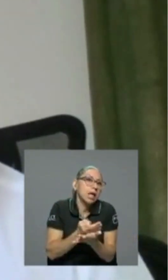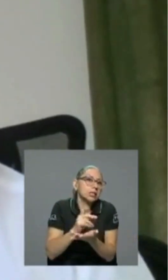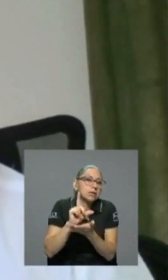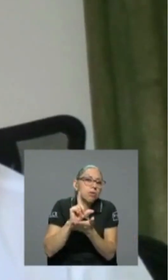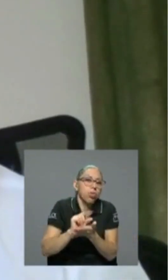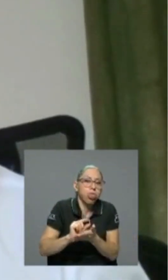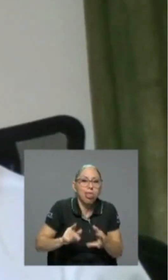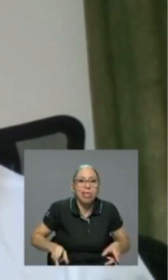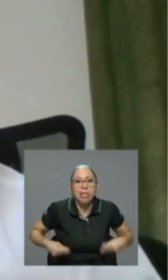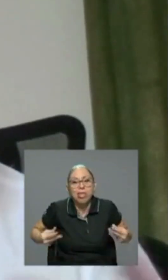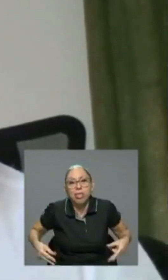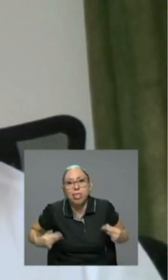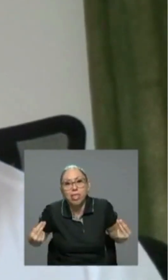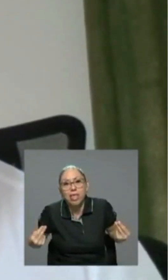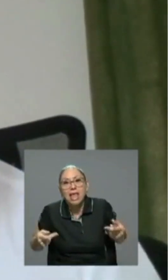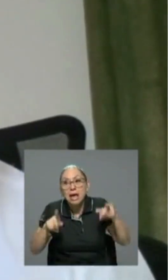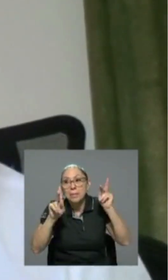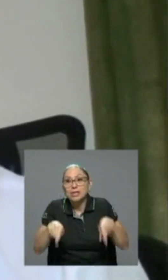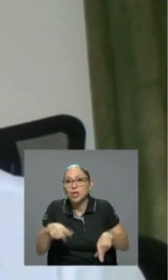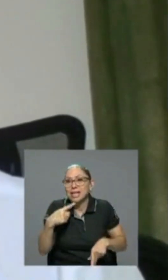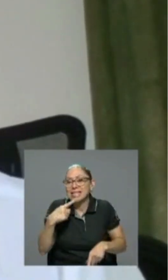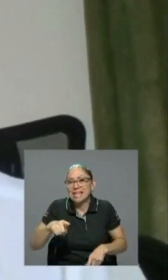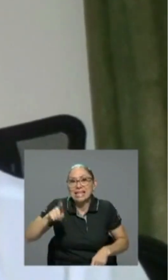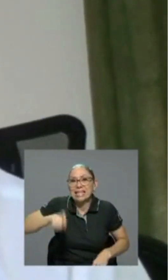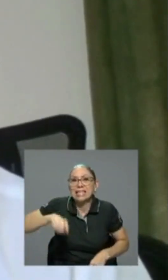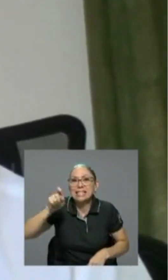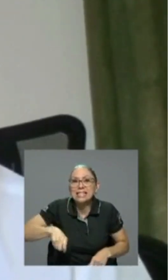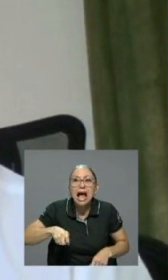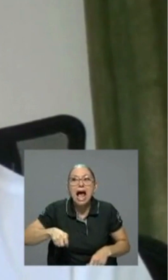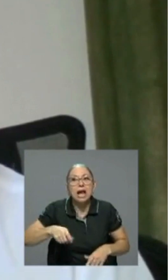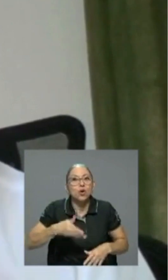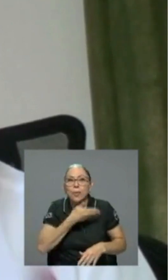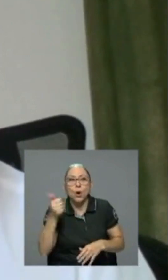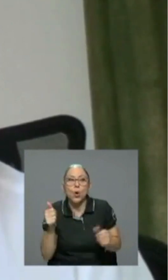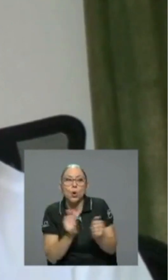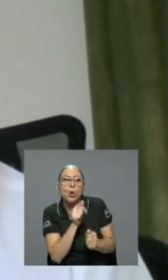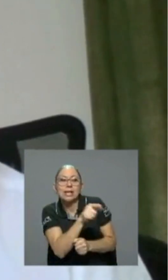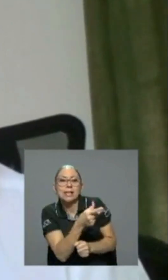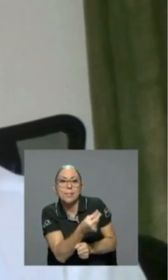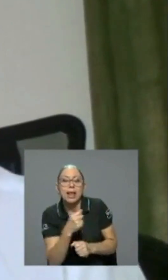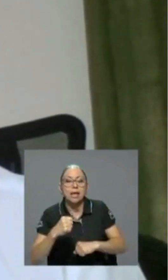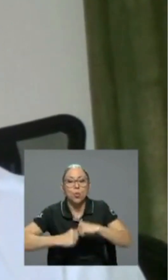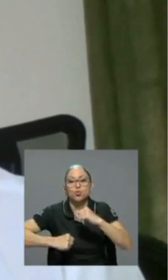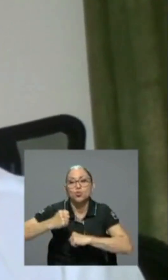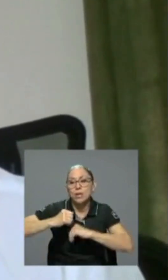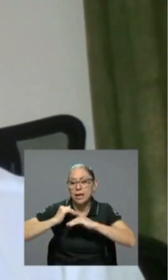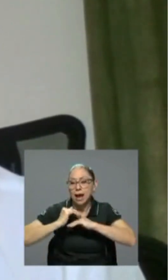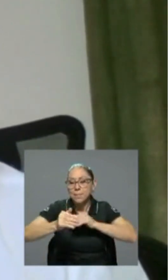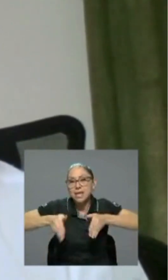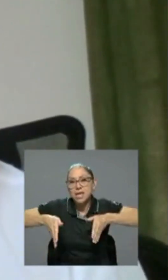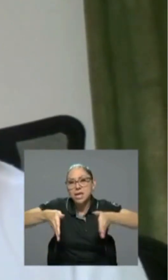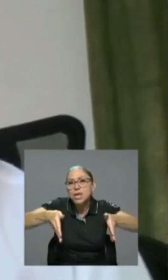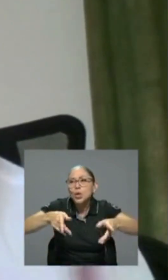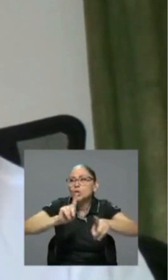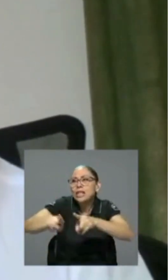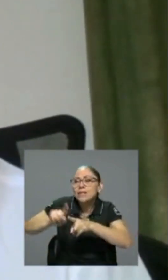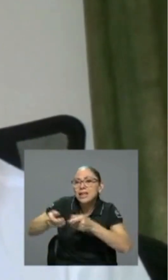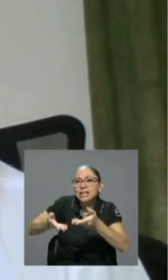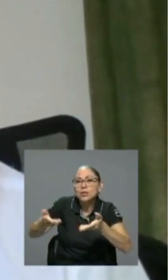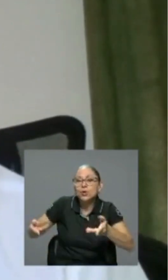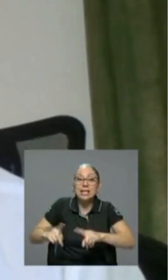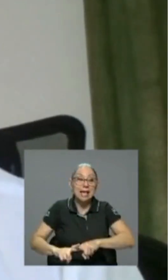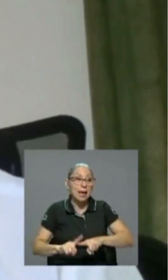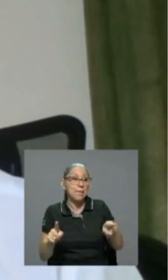los críticos que era necesario, urgente, la construcción de caminos y entre otros aspectos, pero él impulsó